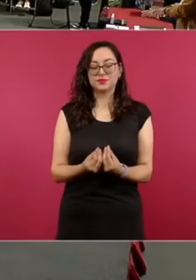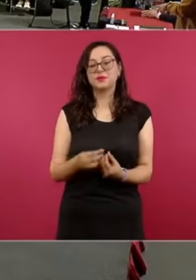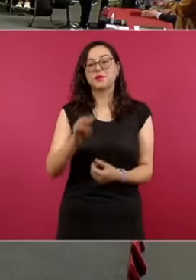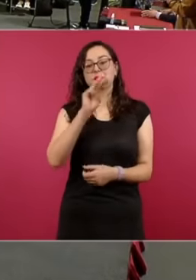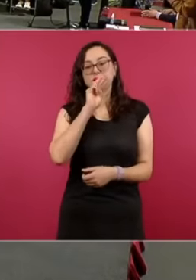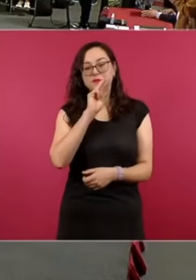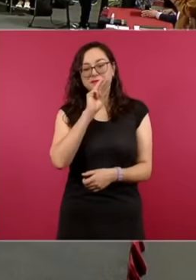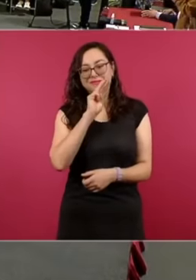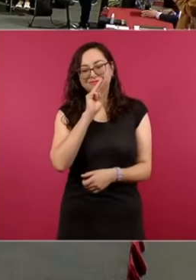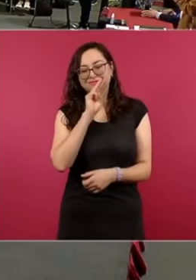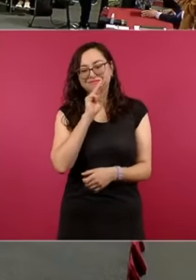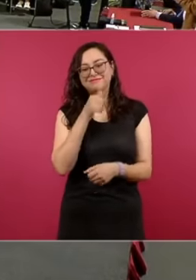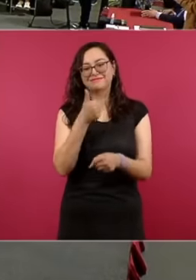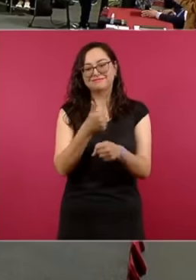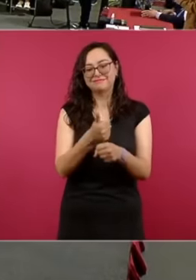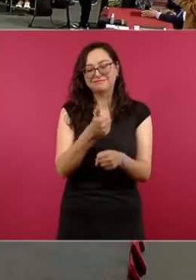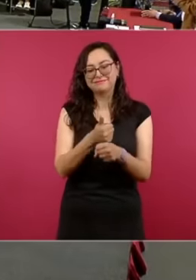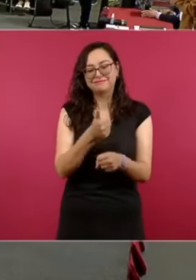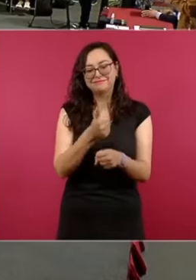abuelitas,